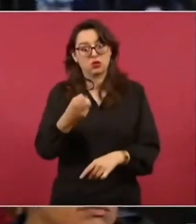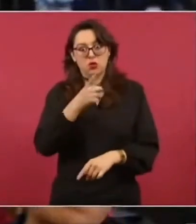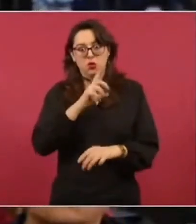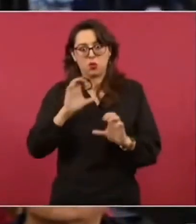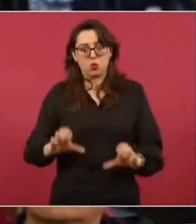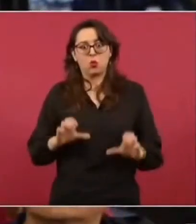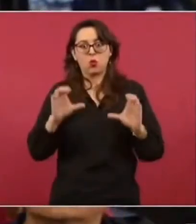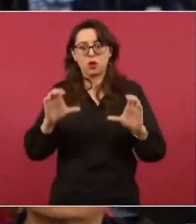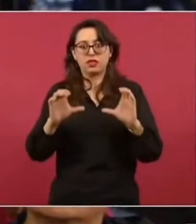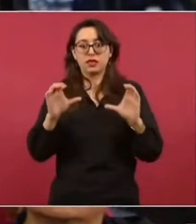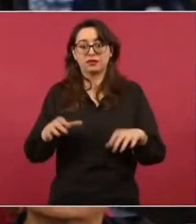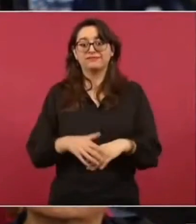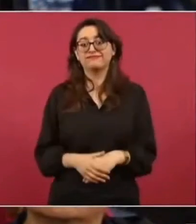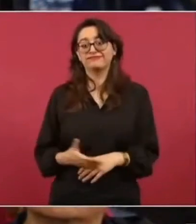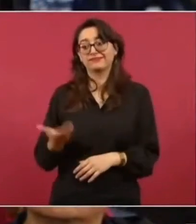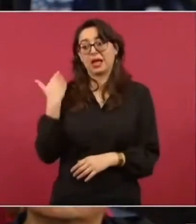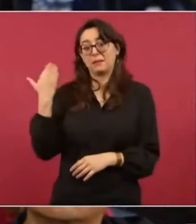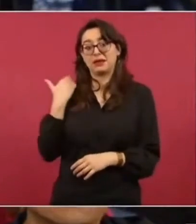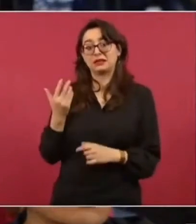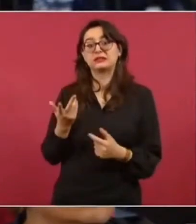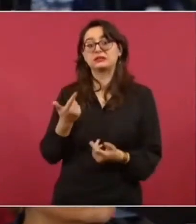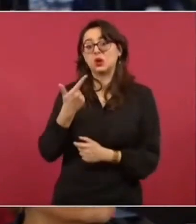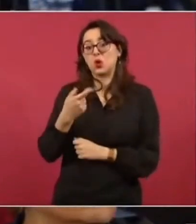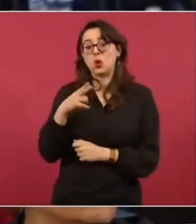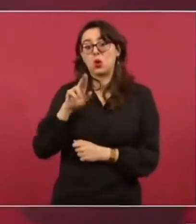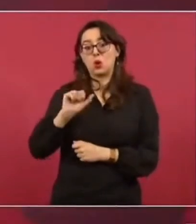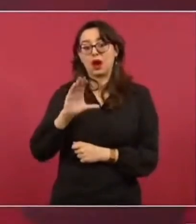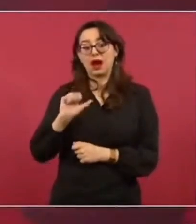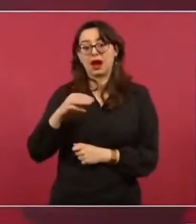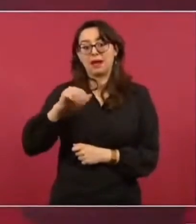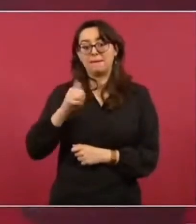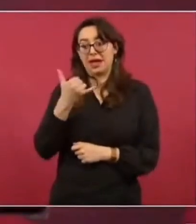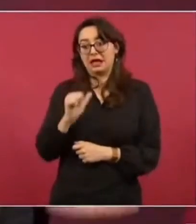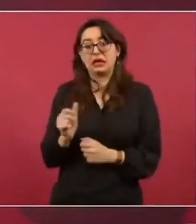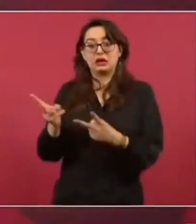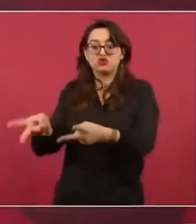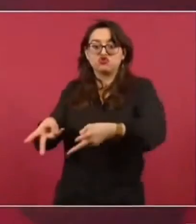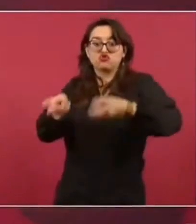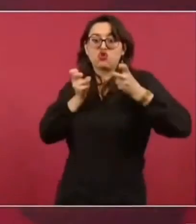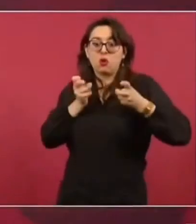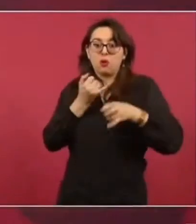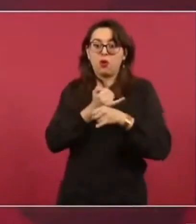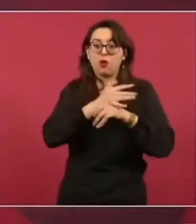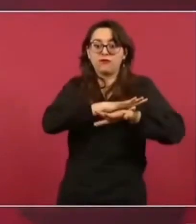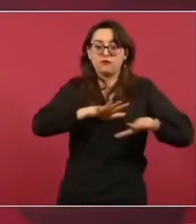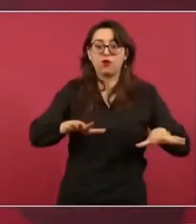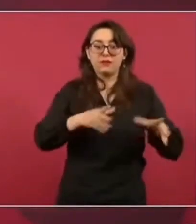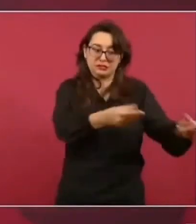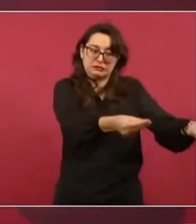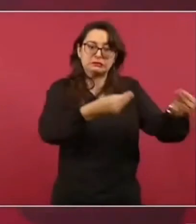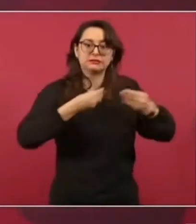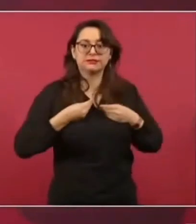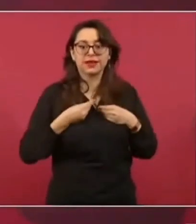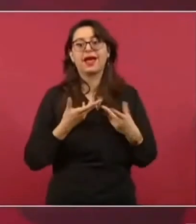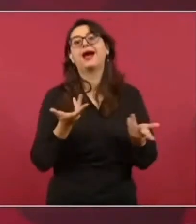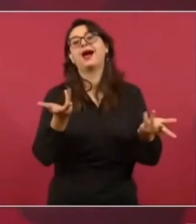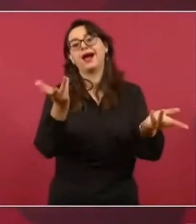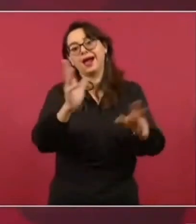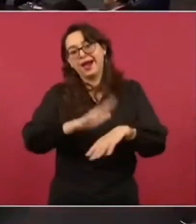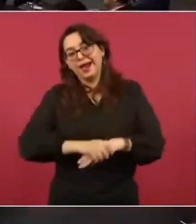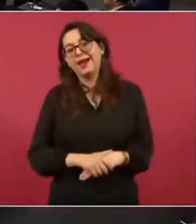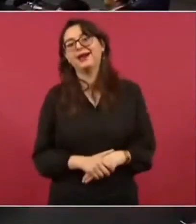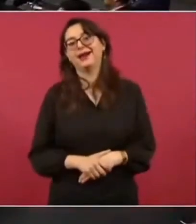viene de la filtración de datos de guacamaya fíjese Ya nos vamos entendiendo